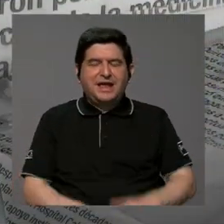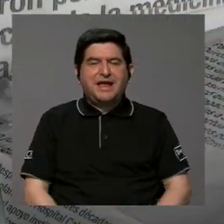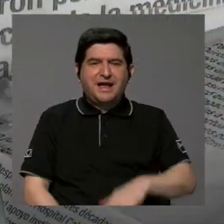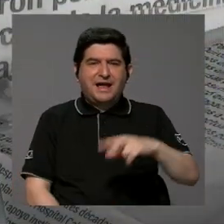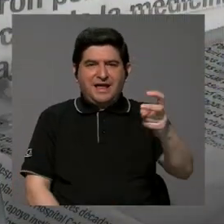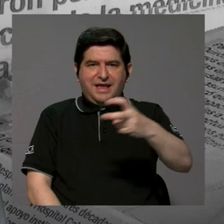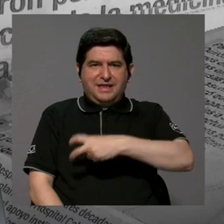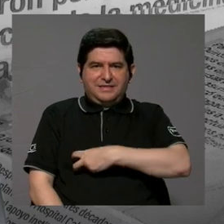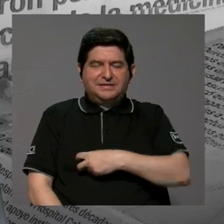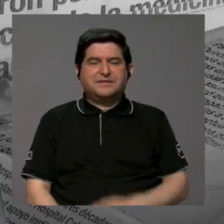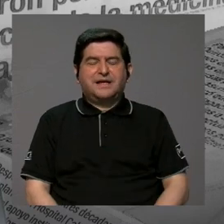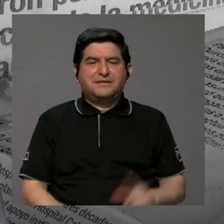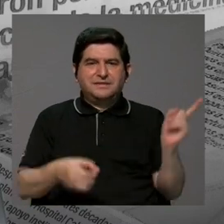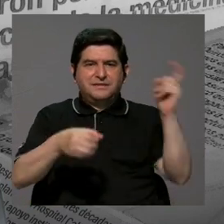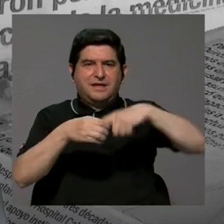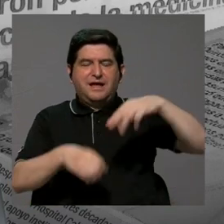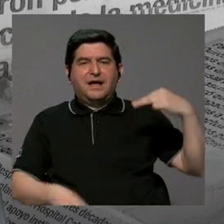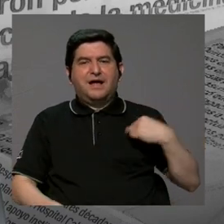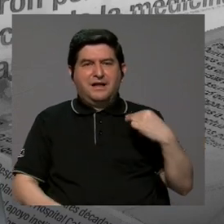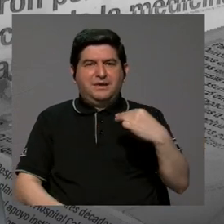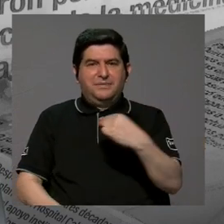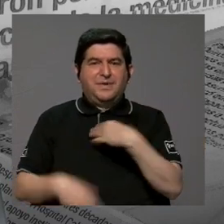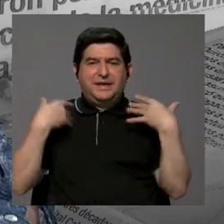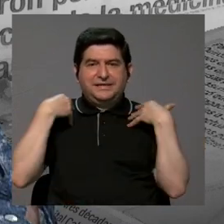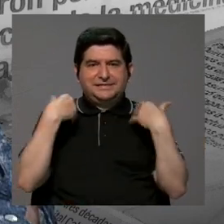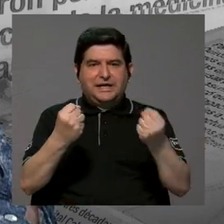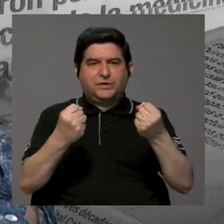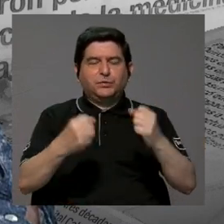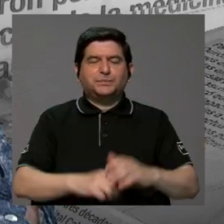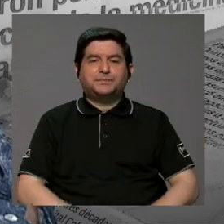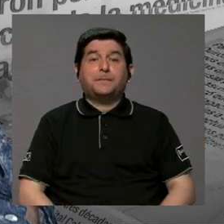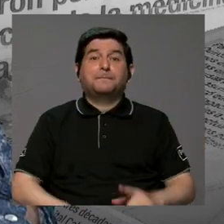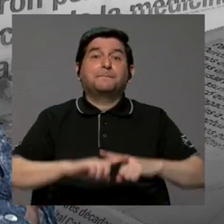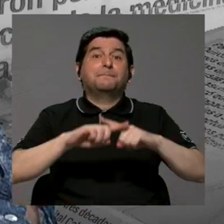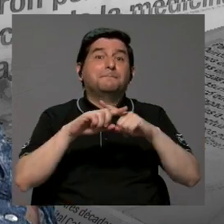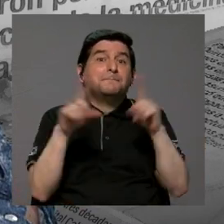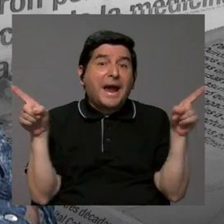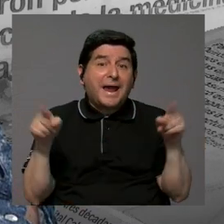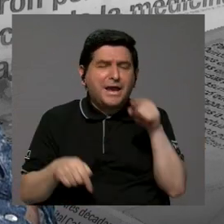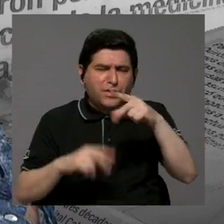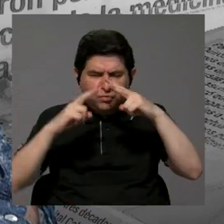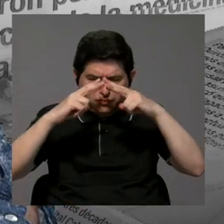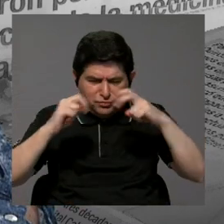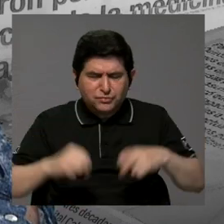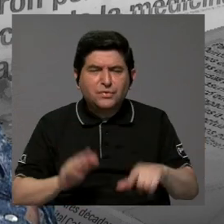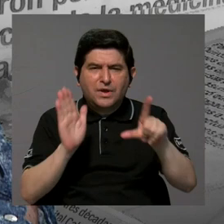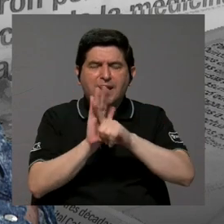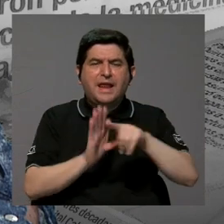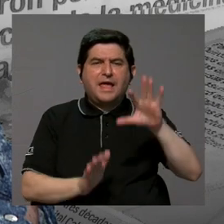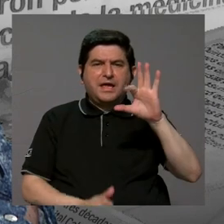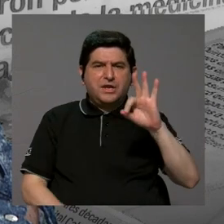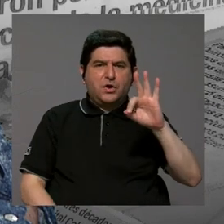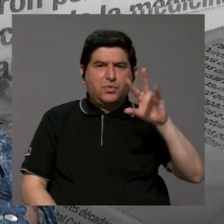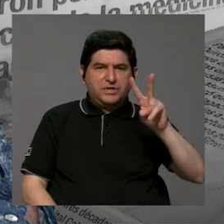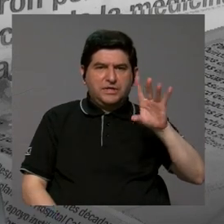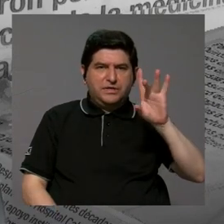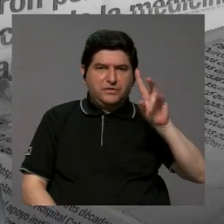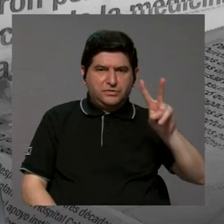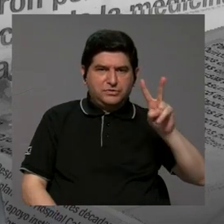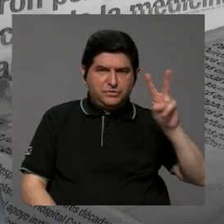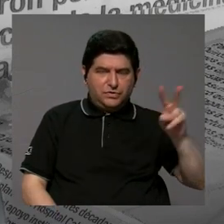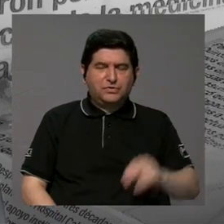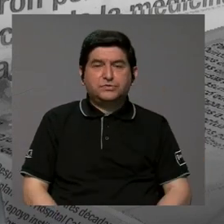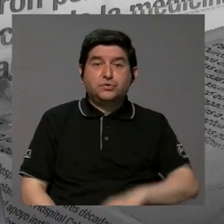Donación y Trasplante, que está adscrita al Ministerio de Salud. Sin embargo, si usted revisa la ley 9222,